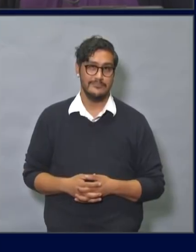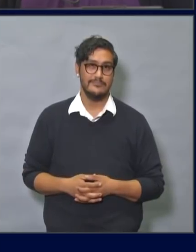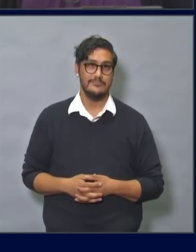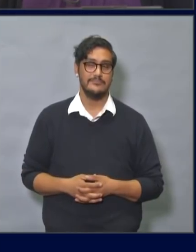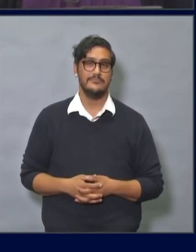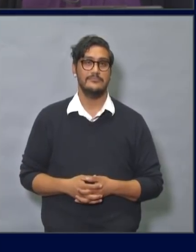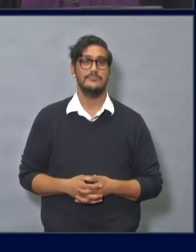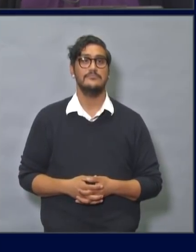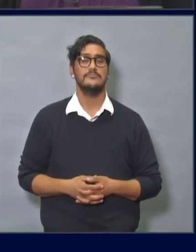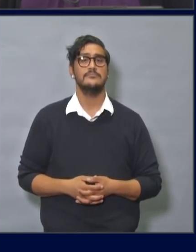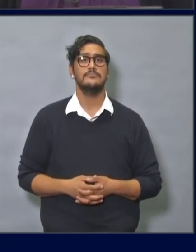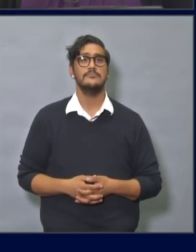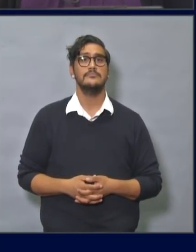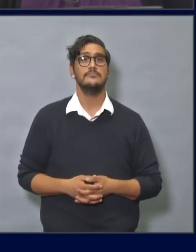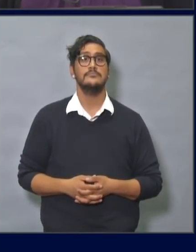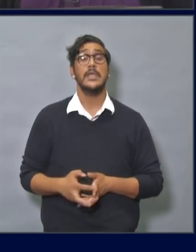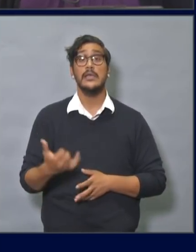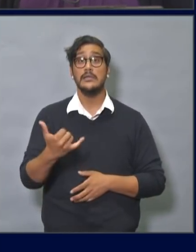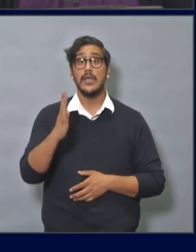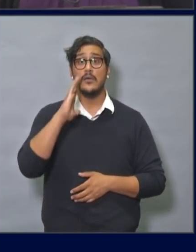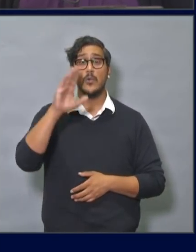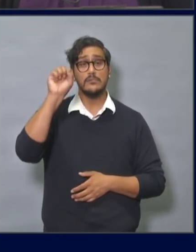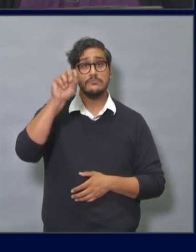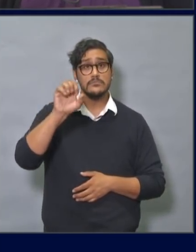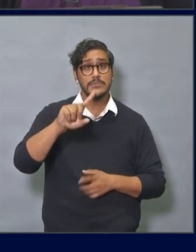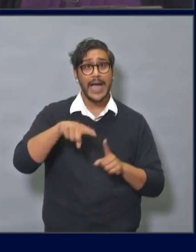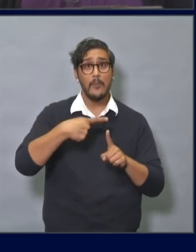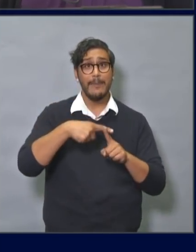Ahora les daré un informe sobre los casos y los